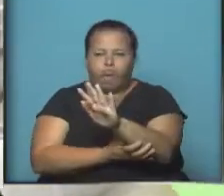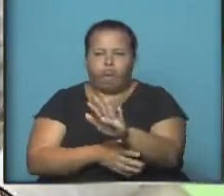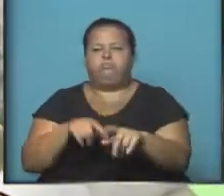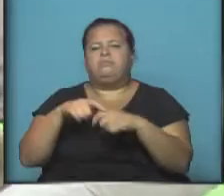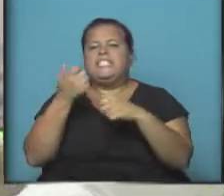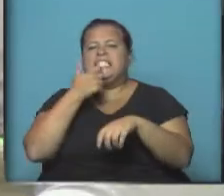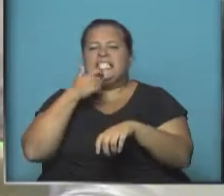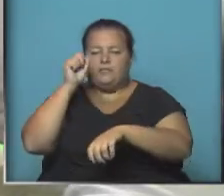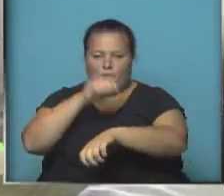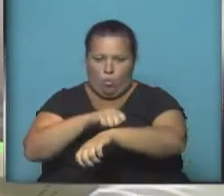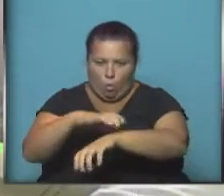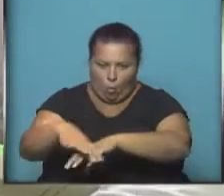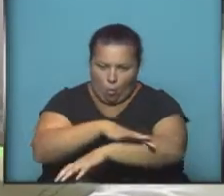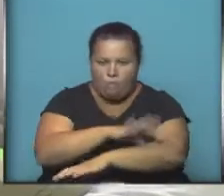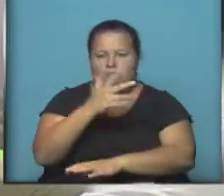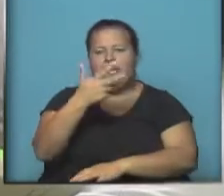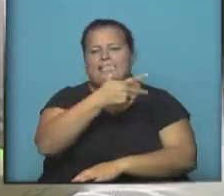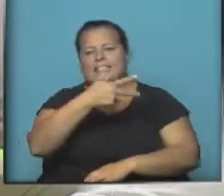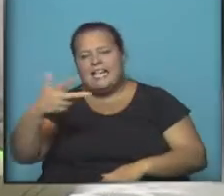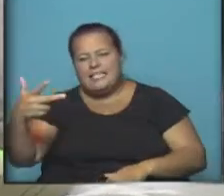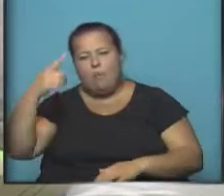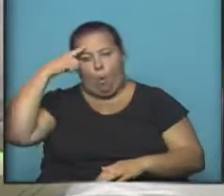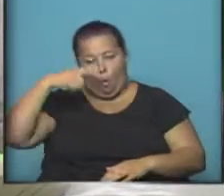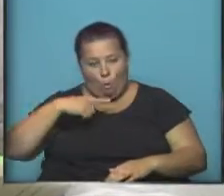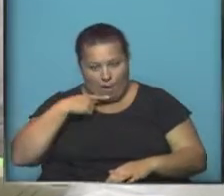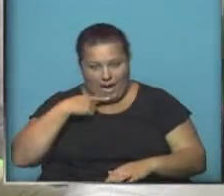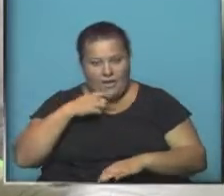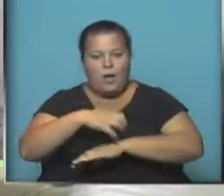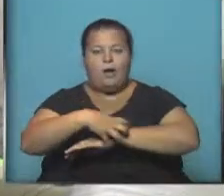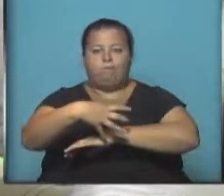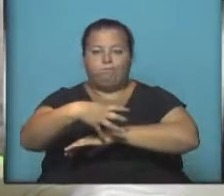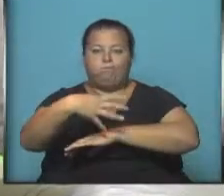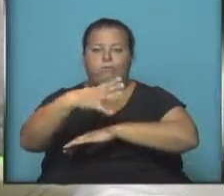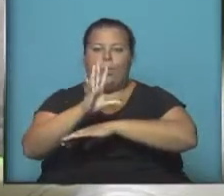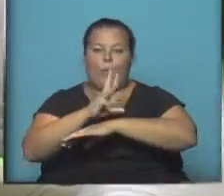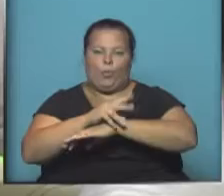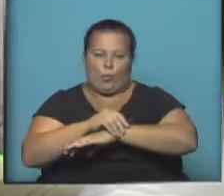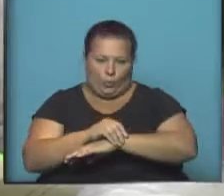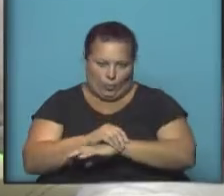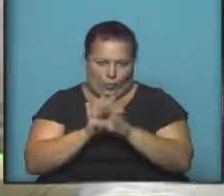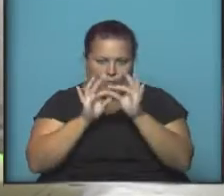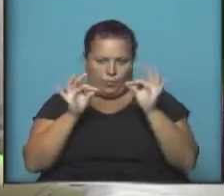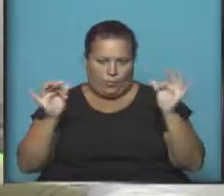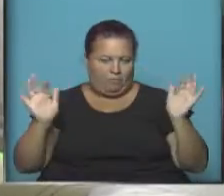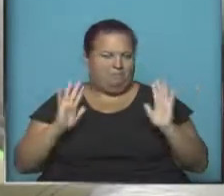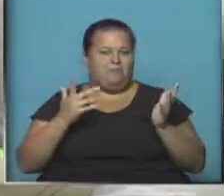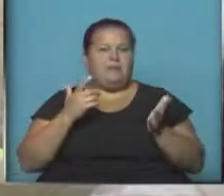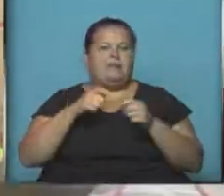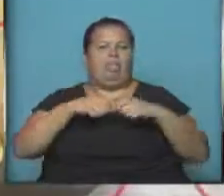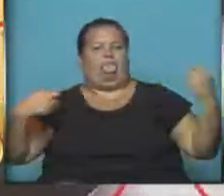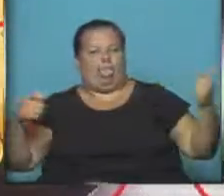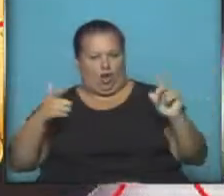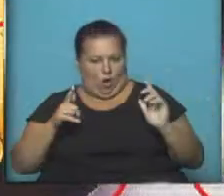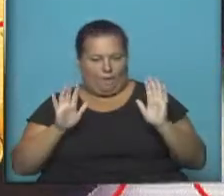con un yeso. Aproximadamente en 3 semanas, un mes, el esguince, los ligamentos se cicatrizan y no quedan elongados.